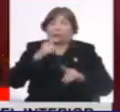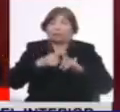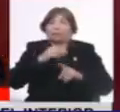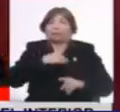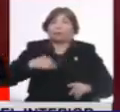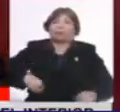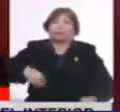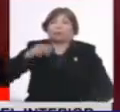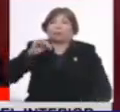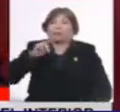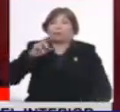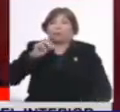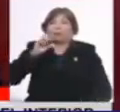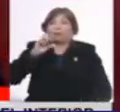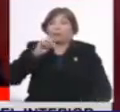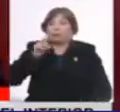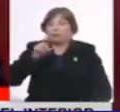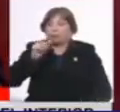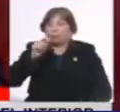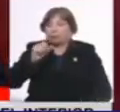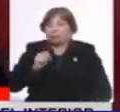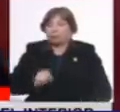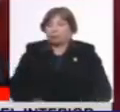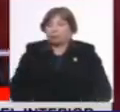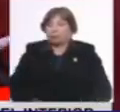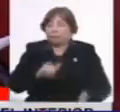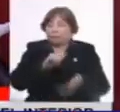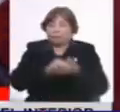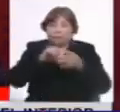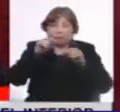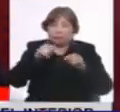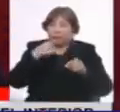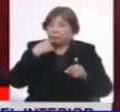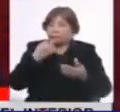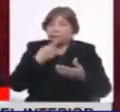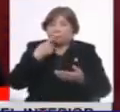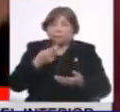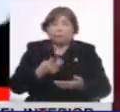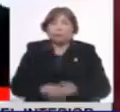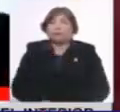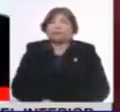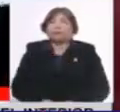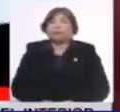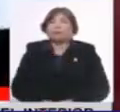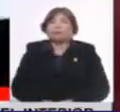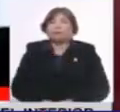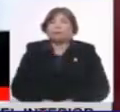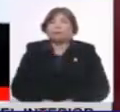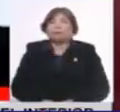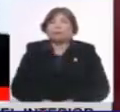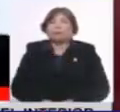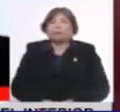exministro Mariano González Fernández, que aquí acaba de decir que se ha